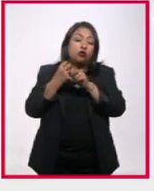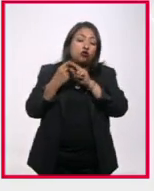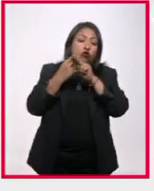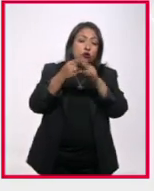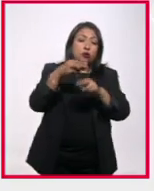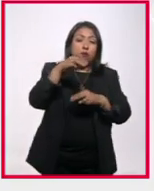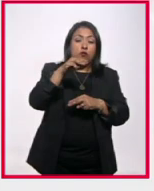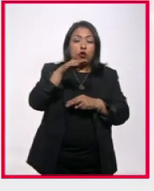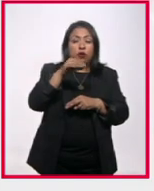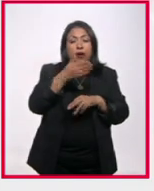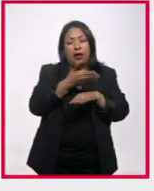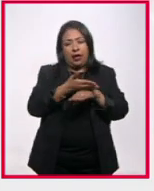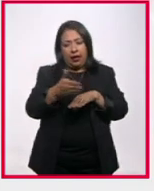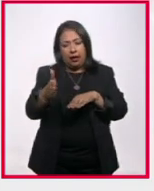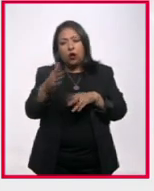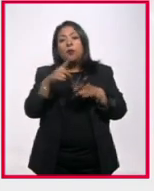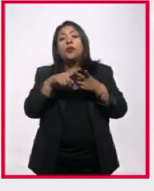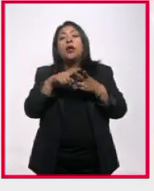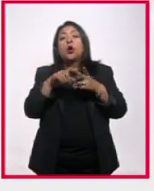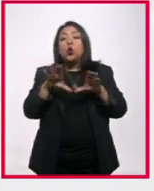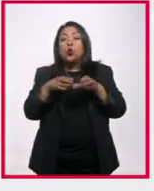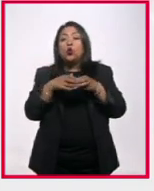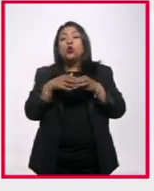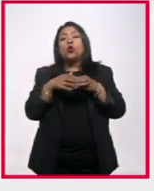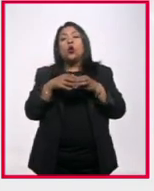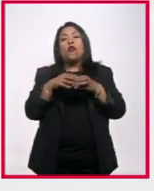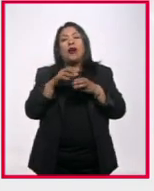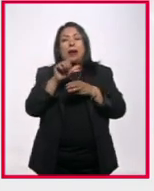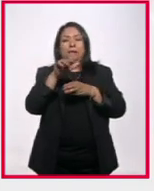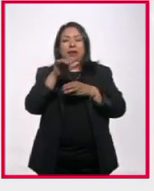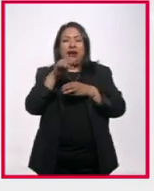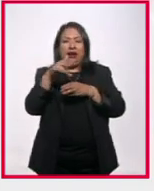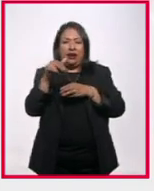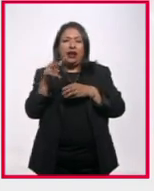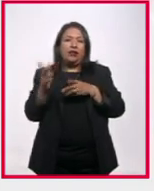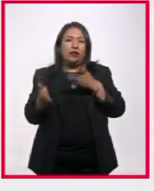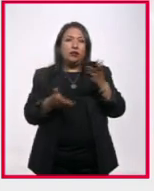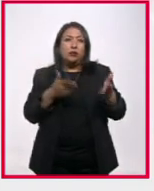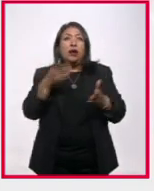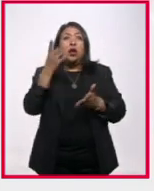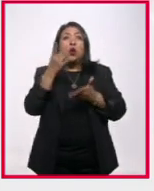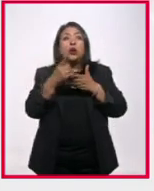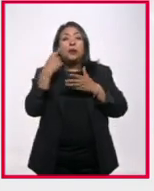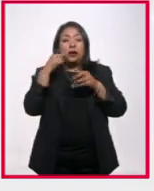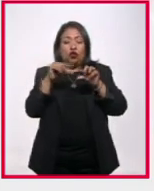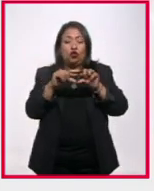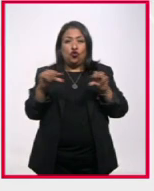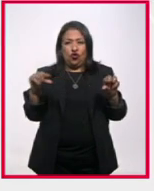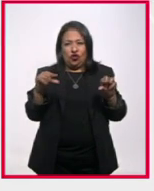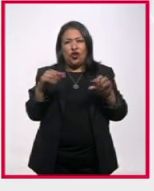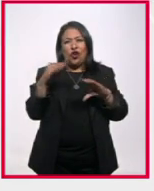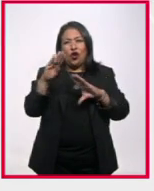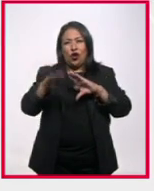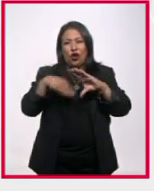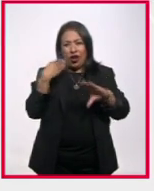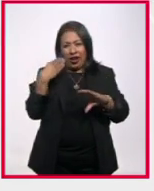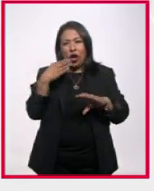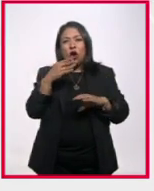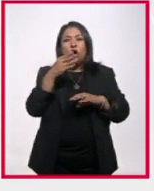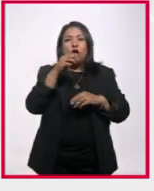el ballet folclórico de Amalia Hernández al Palacio de Bellas Artes. Y lo único que tienen que hacer, le voy a pedir a producción que los ponga ahorita aquí la dirección, ahí está el correo electrónico,